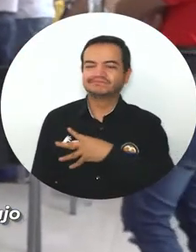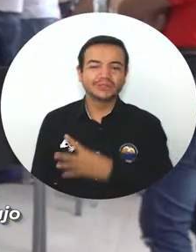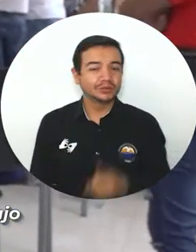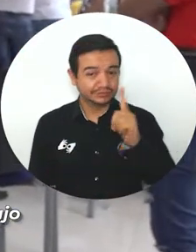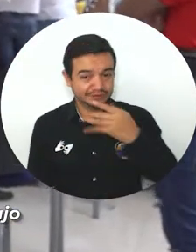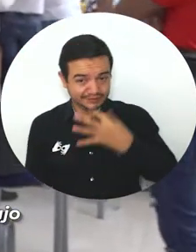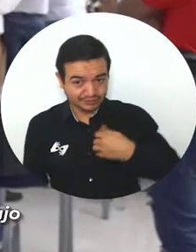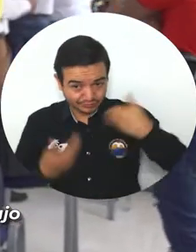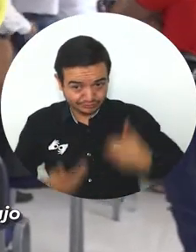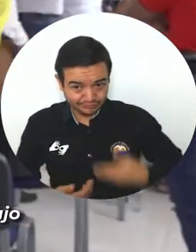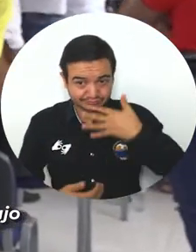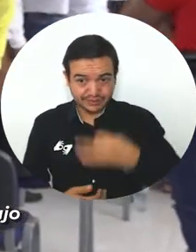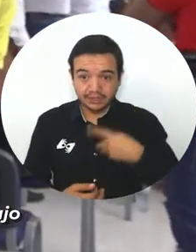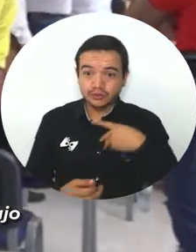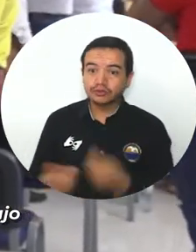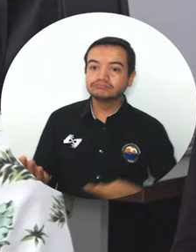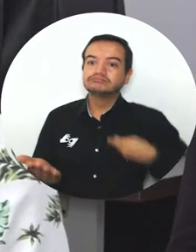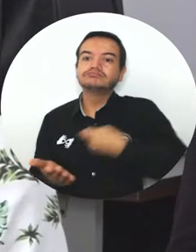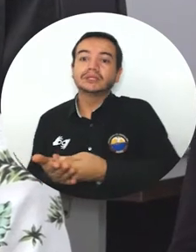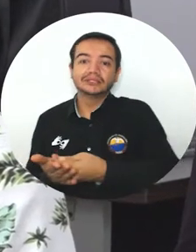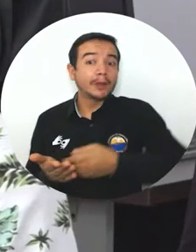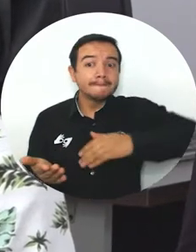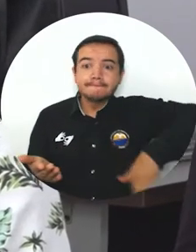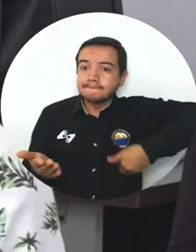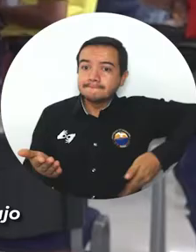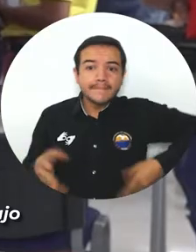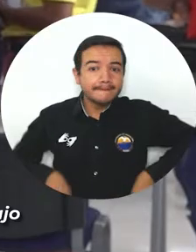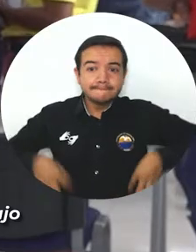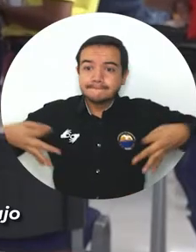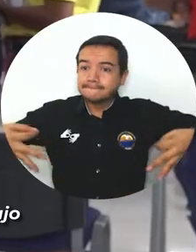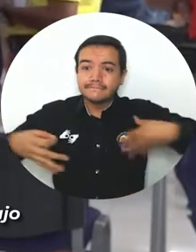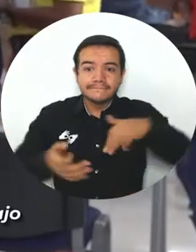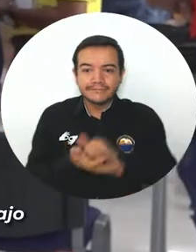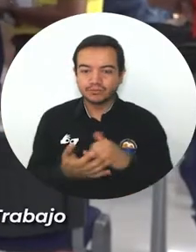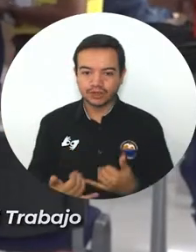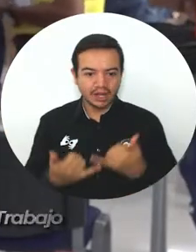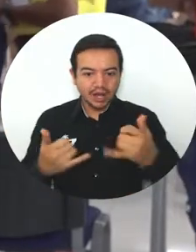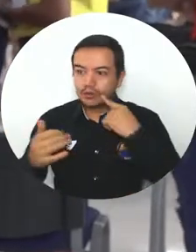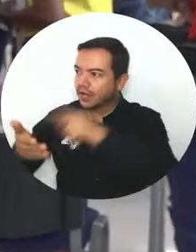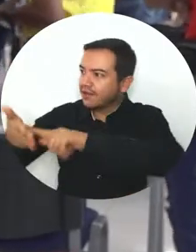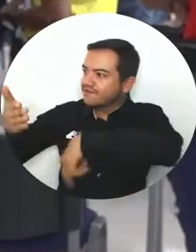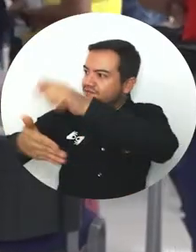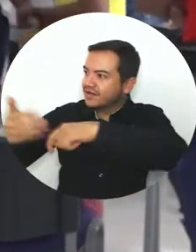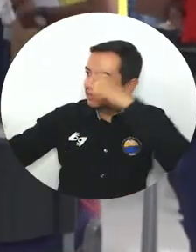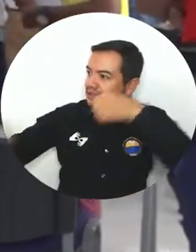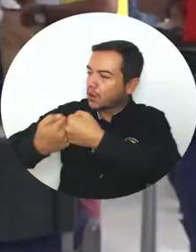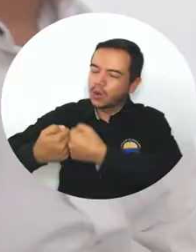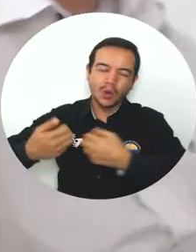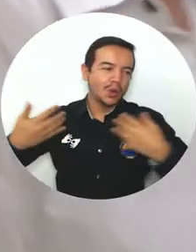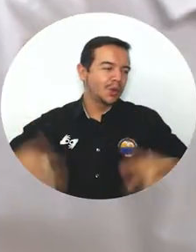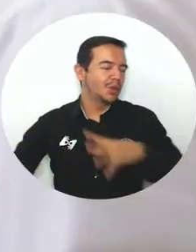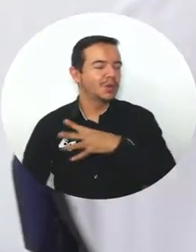yo personalmente no tenía para pagar ese semestre. Entonces muy alegre por esa firma y pues